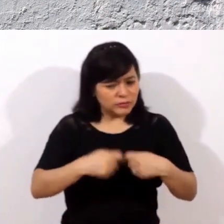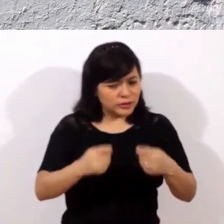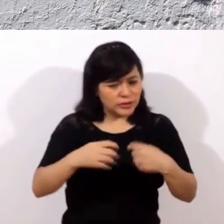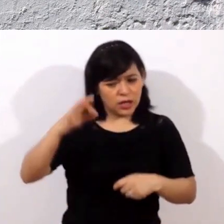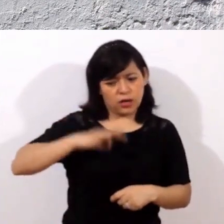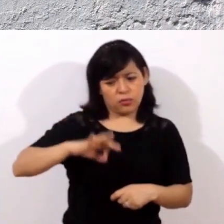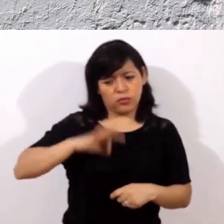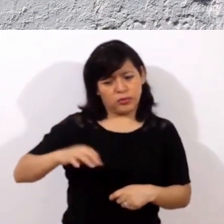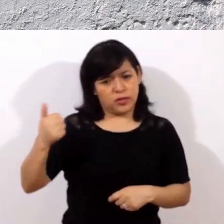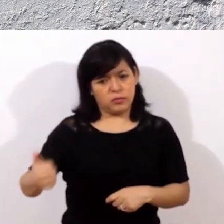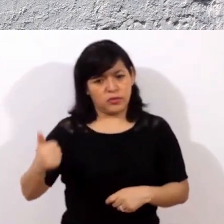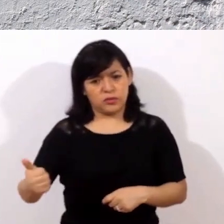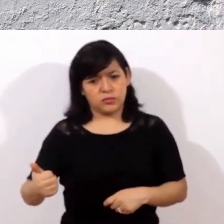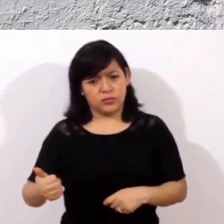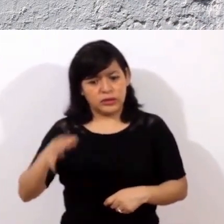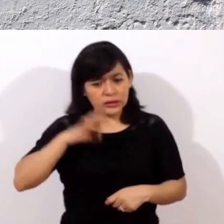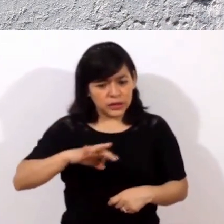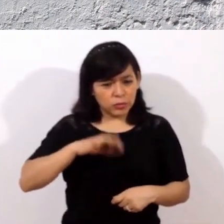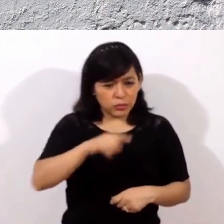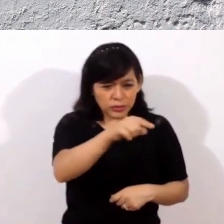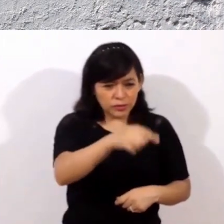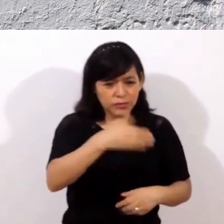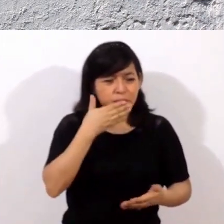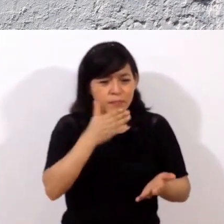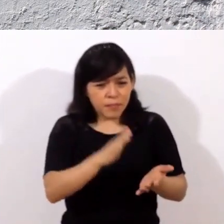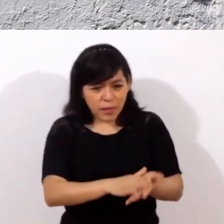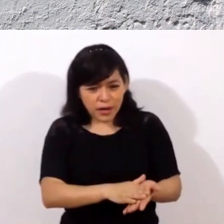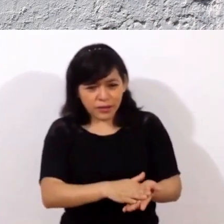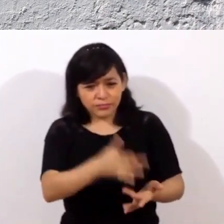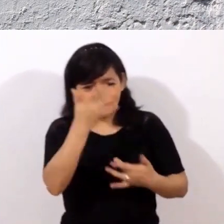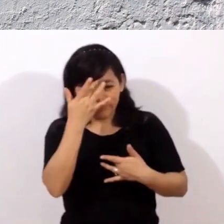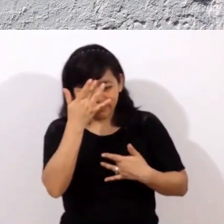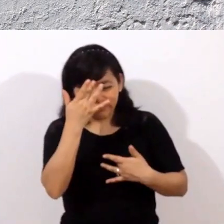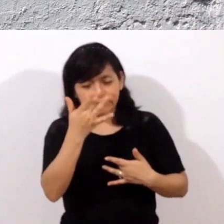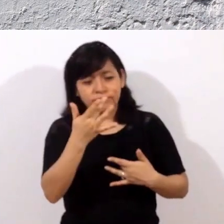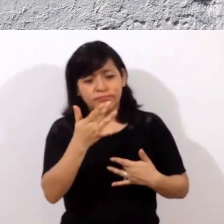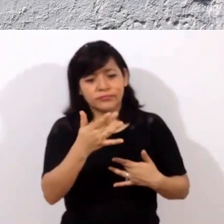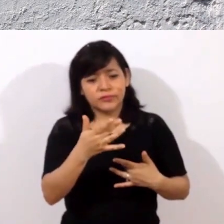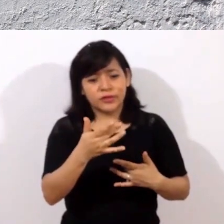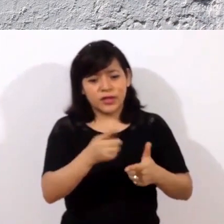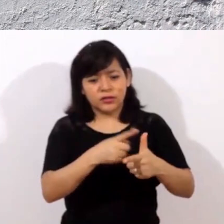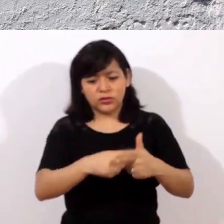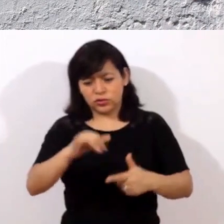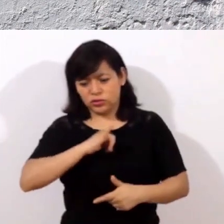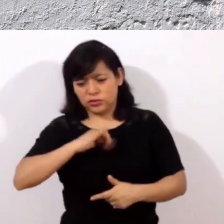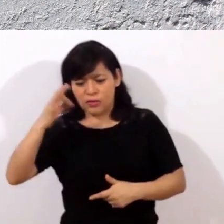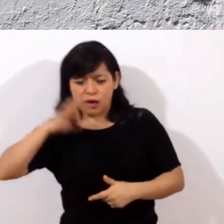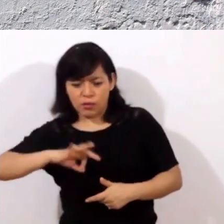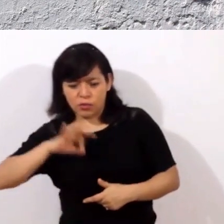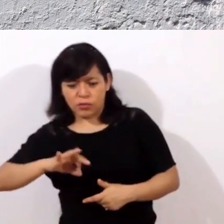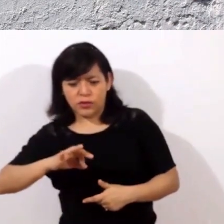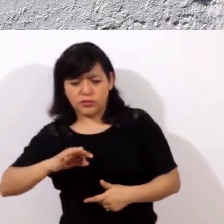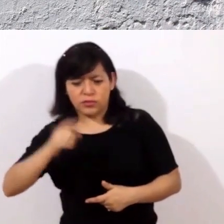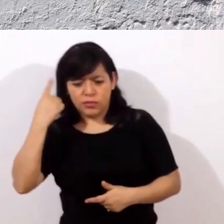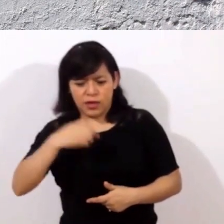Y aprovecharse de esa situación para que otros estén lucrando. No solamente tal vez personas que hablan